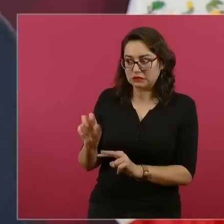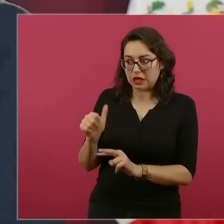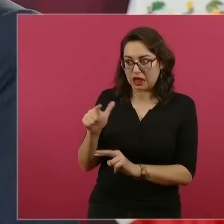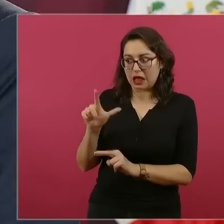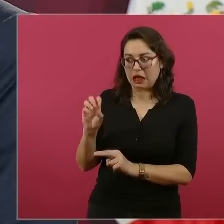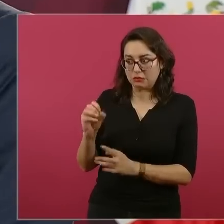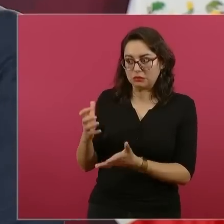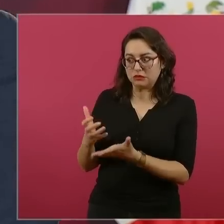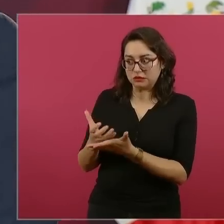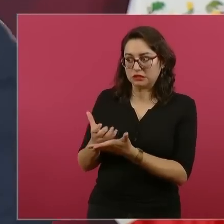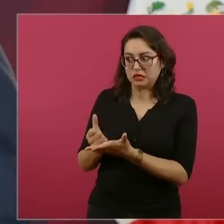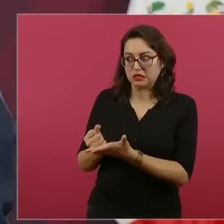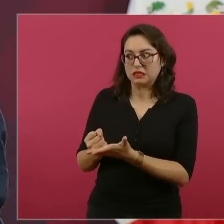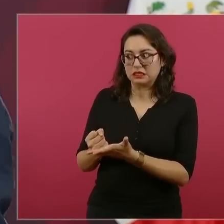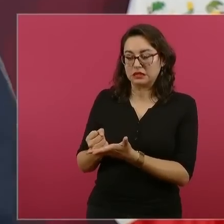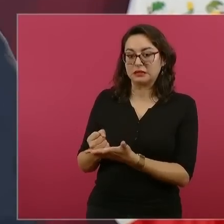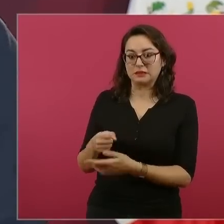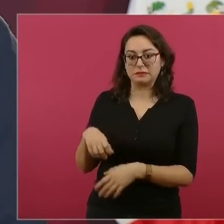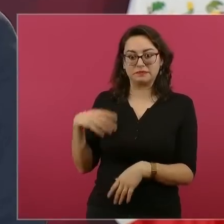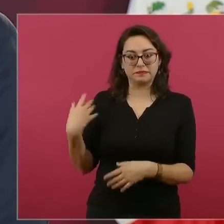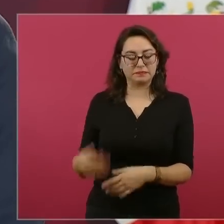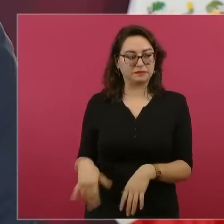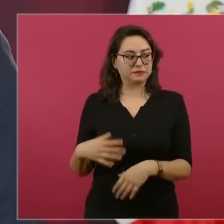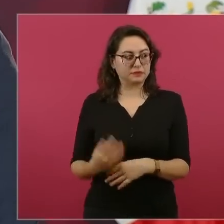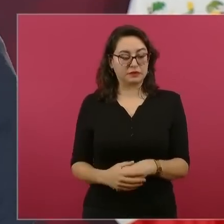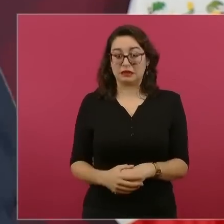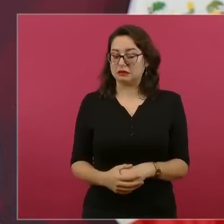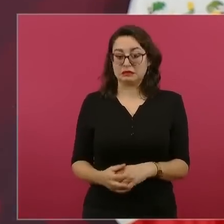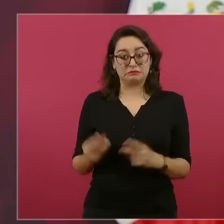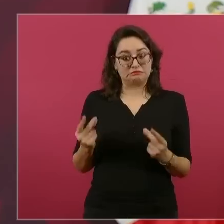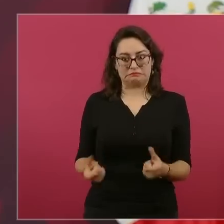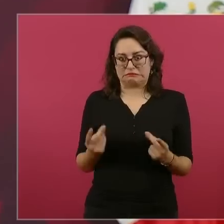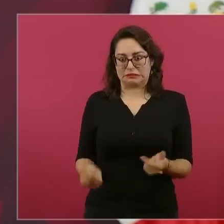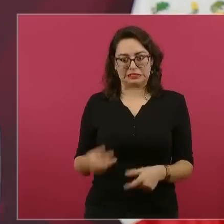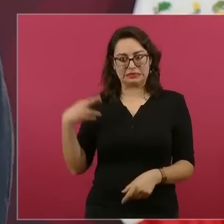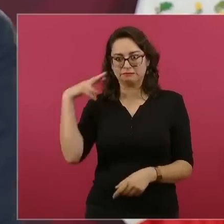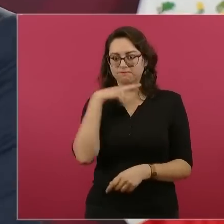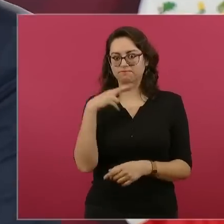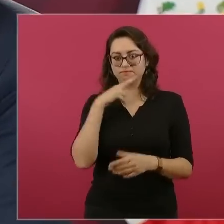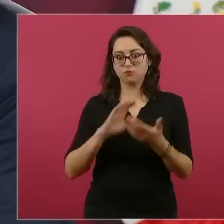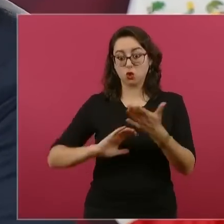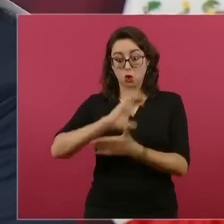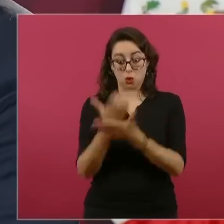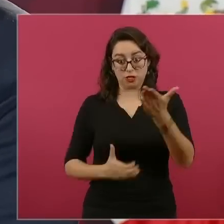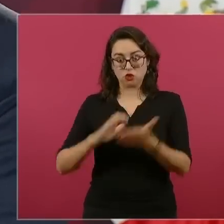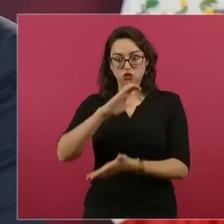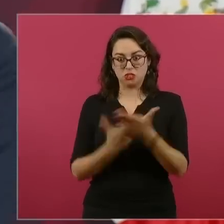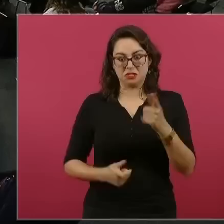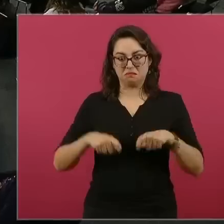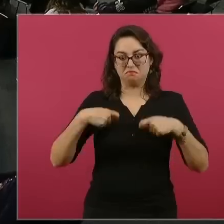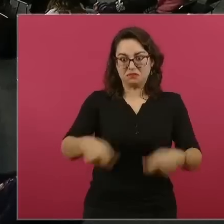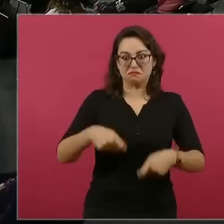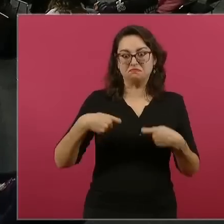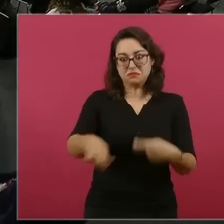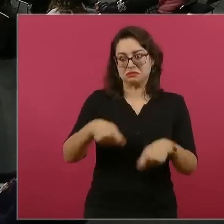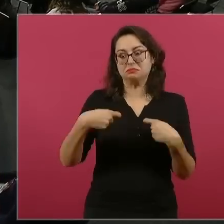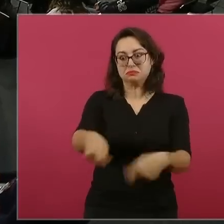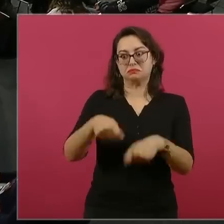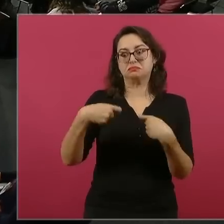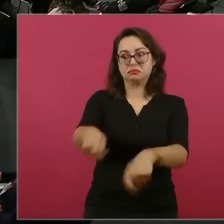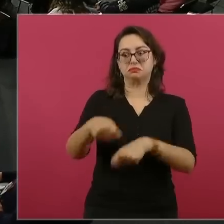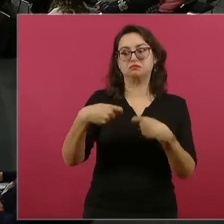empezaron a dar contratos a diestra y siniestra, porque pensaron, si le apuramos, ya no van a